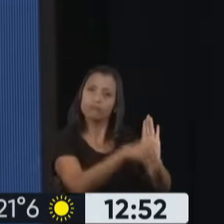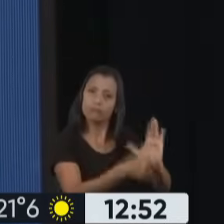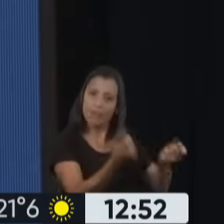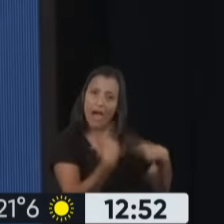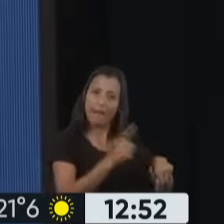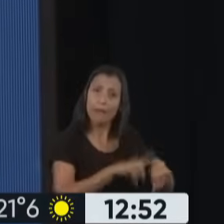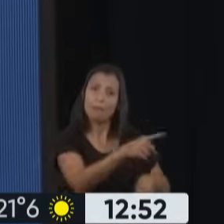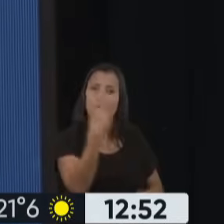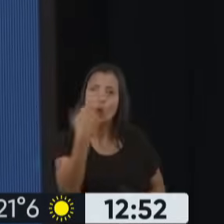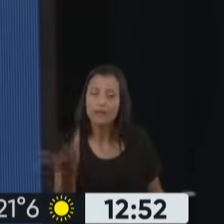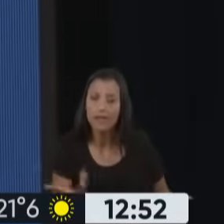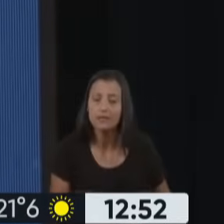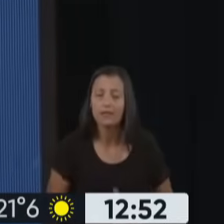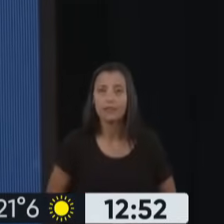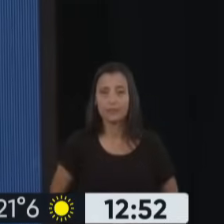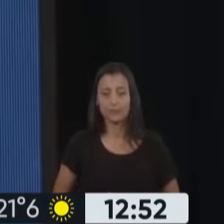esto es muy interesante